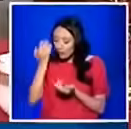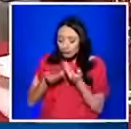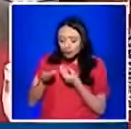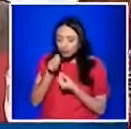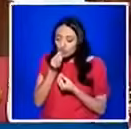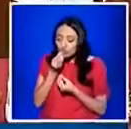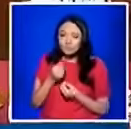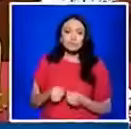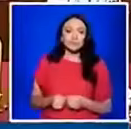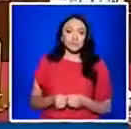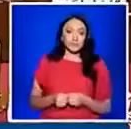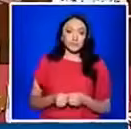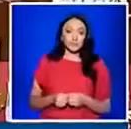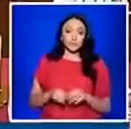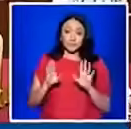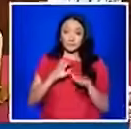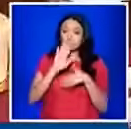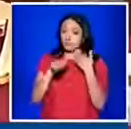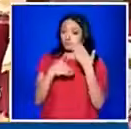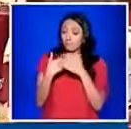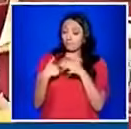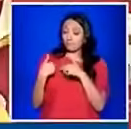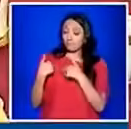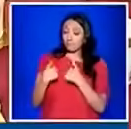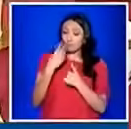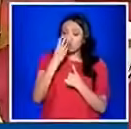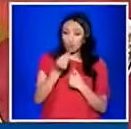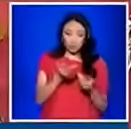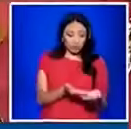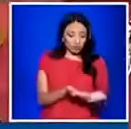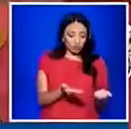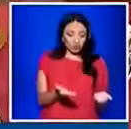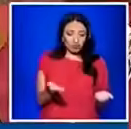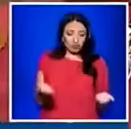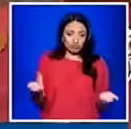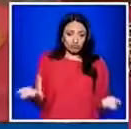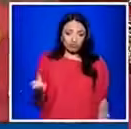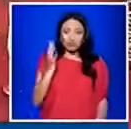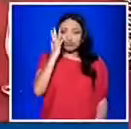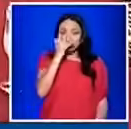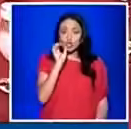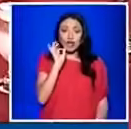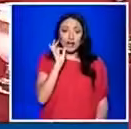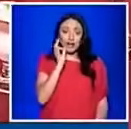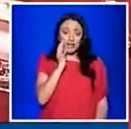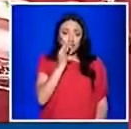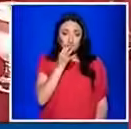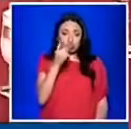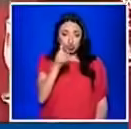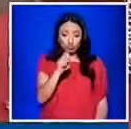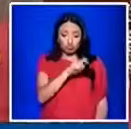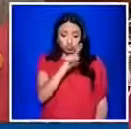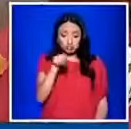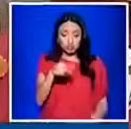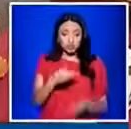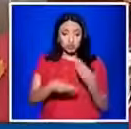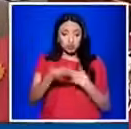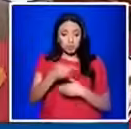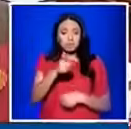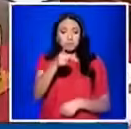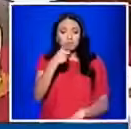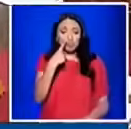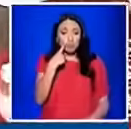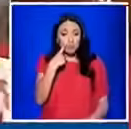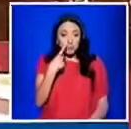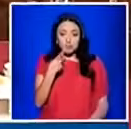paladares. Paladares y a todos los corazones. Miren qué expresiones tan bonitas, tan deliciosas usted puede venir a compartir con su papito,